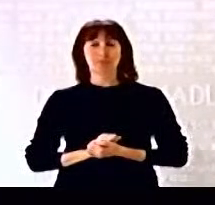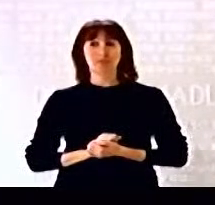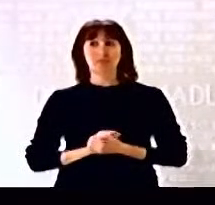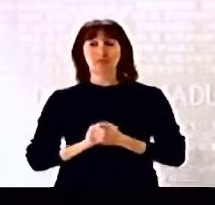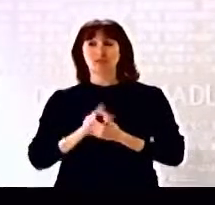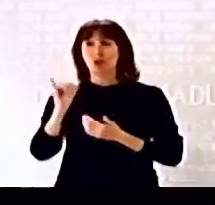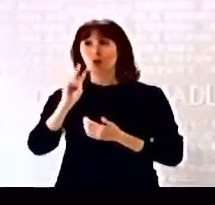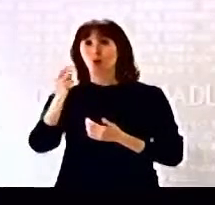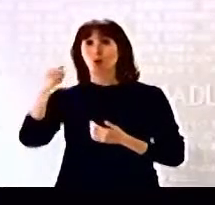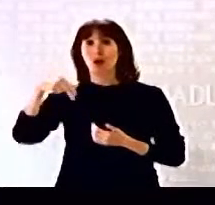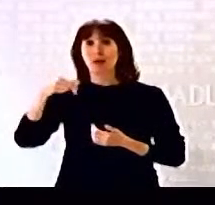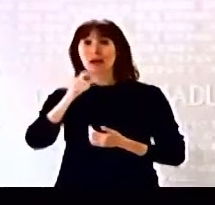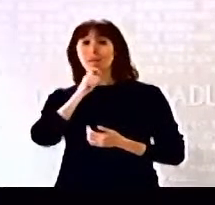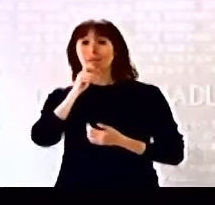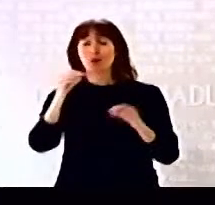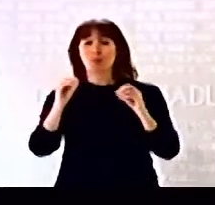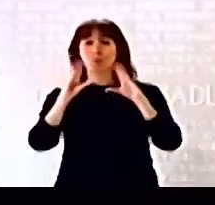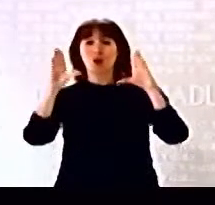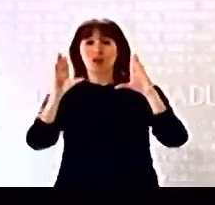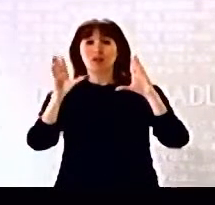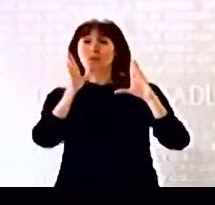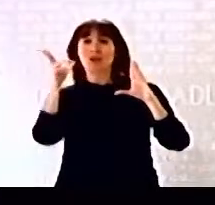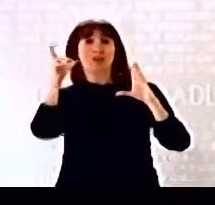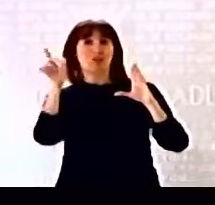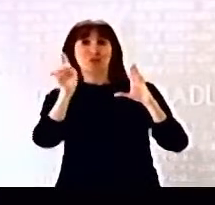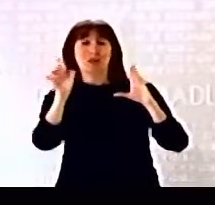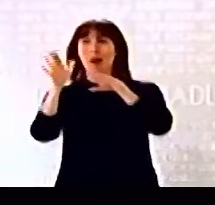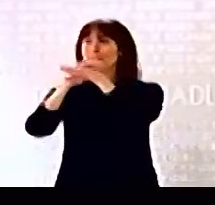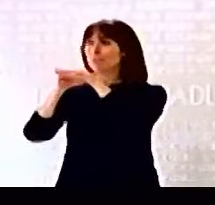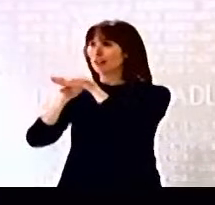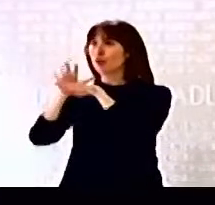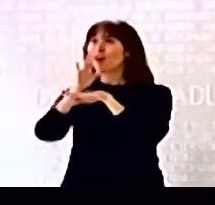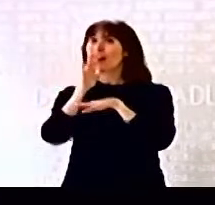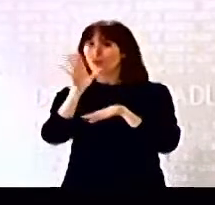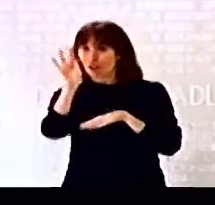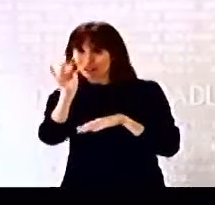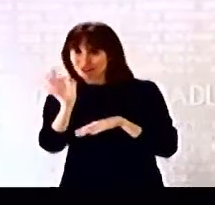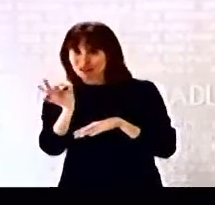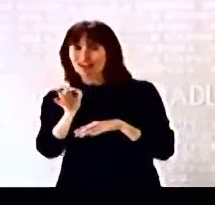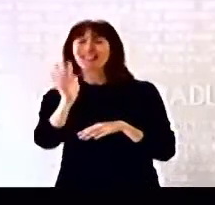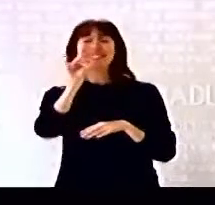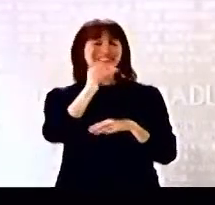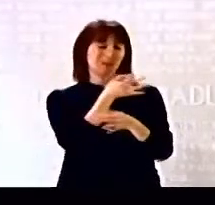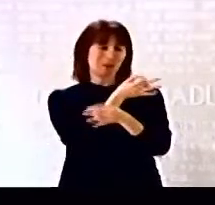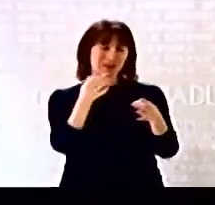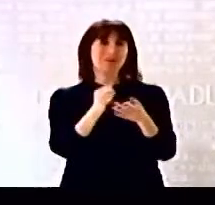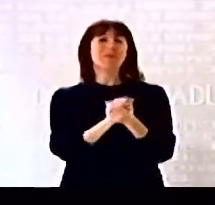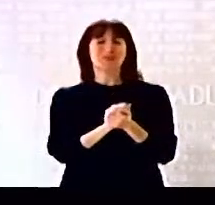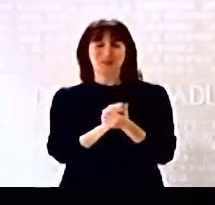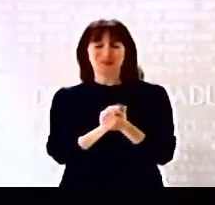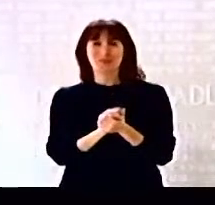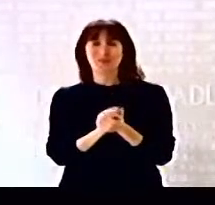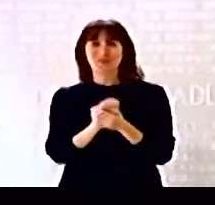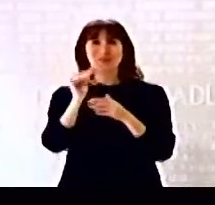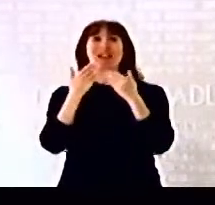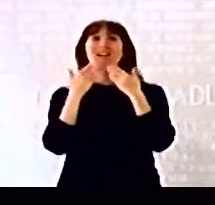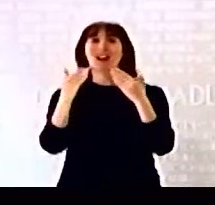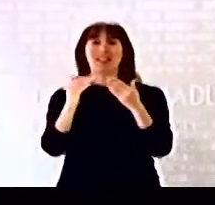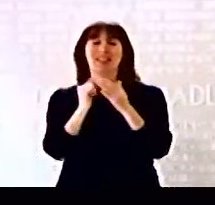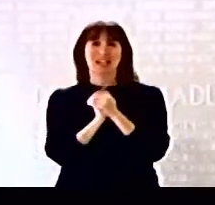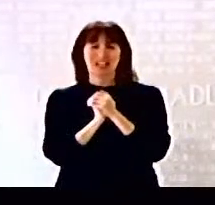Juan María, tienes que abrirte el micrófono, si no, no te escuchamos. Perdón, ahora, ¿verdad? Sí. Ahora perfectamente. Ahora sí, Juan María.